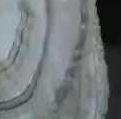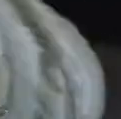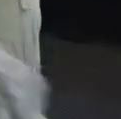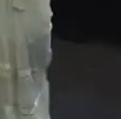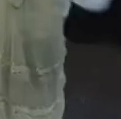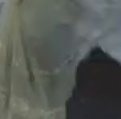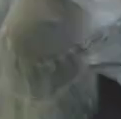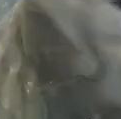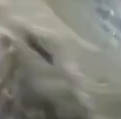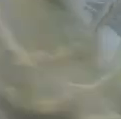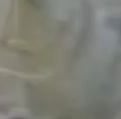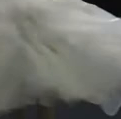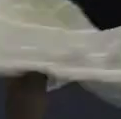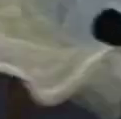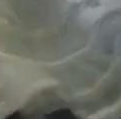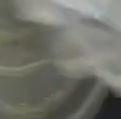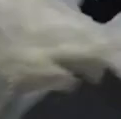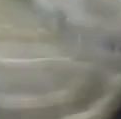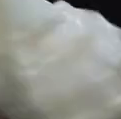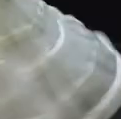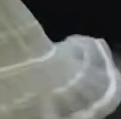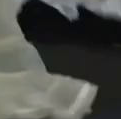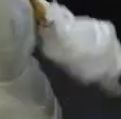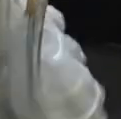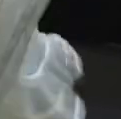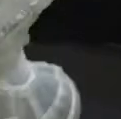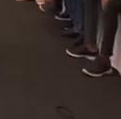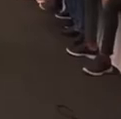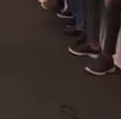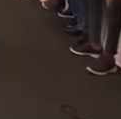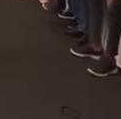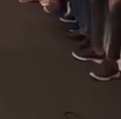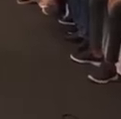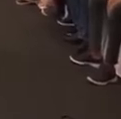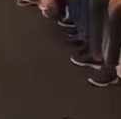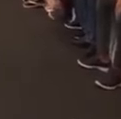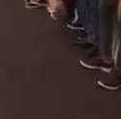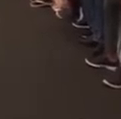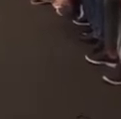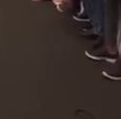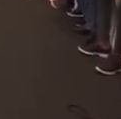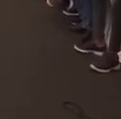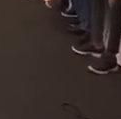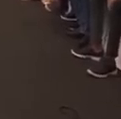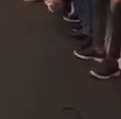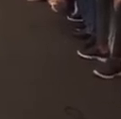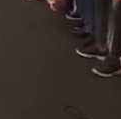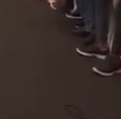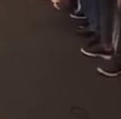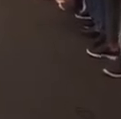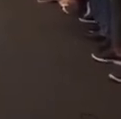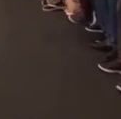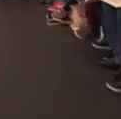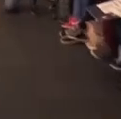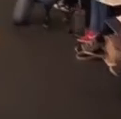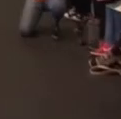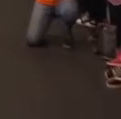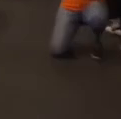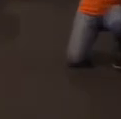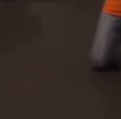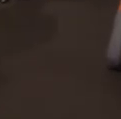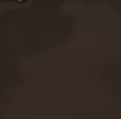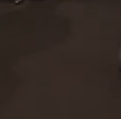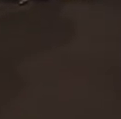o en el ambiente que me desarrollo, pero a veces realmente no lo escuchamos. Entonces es poder abrir más la mente, podernos